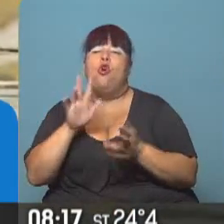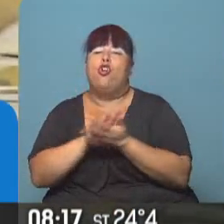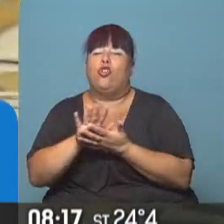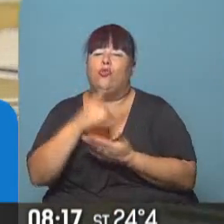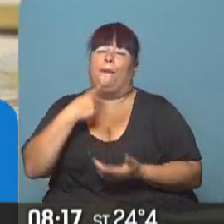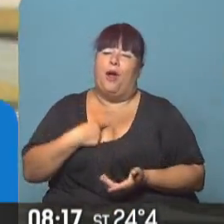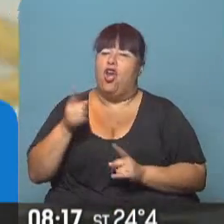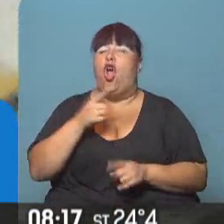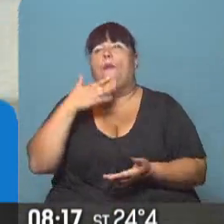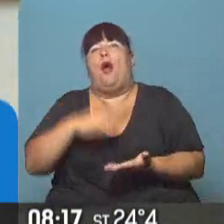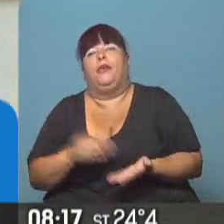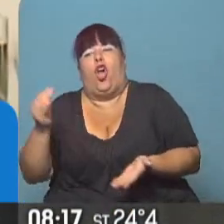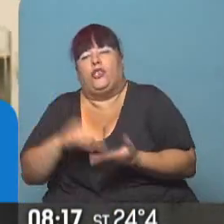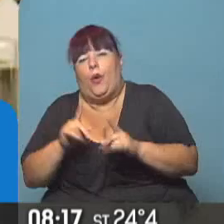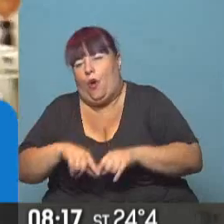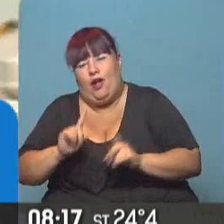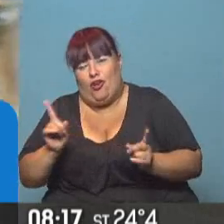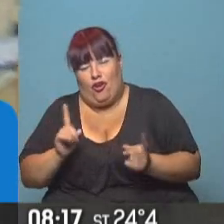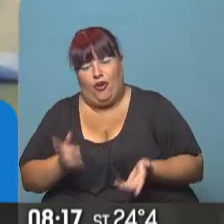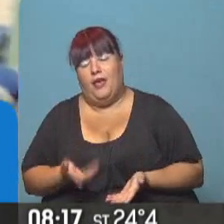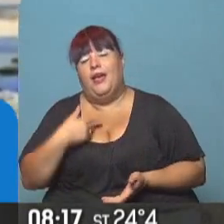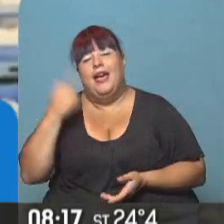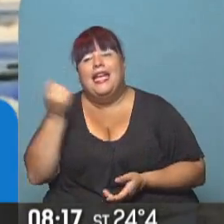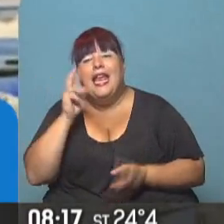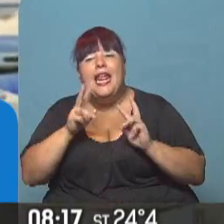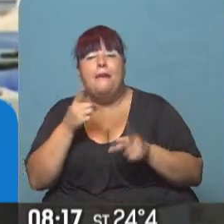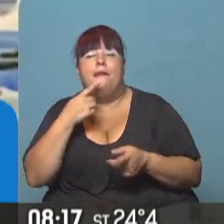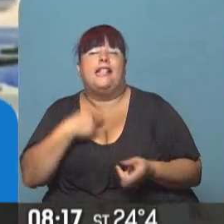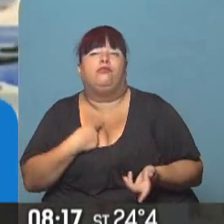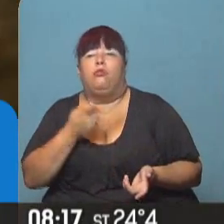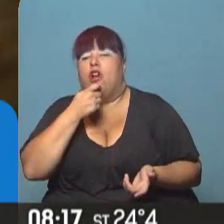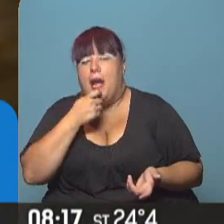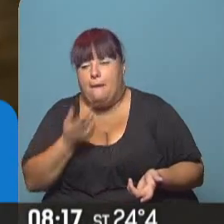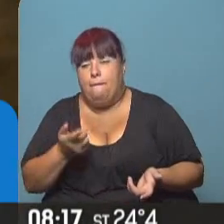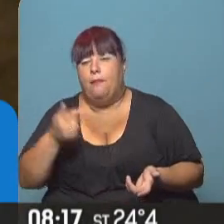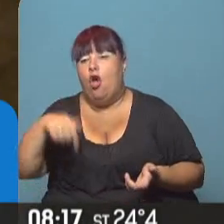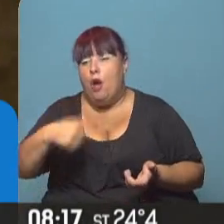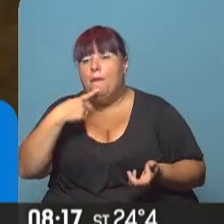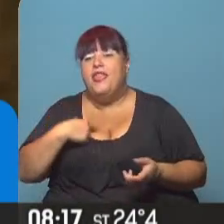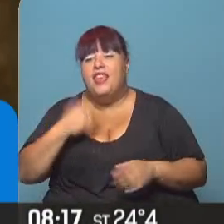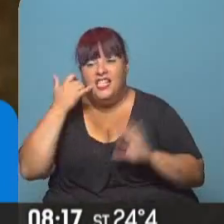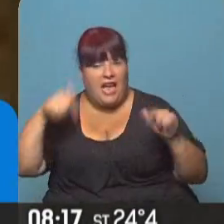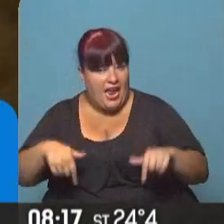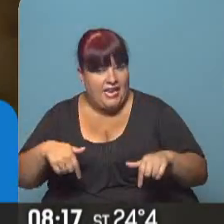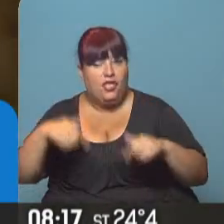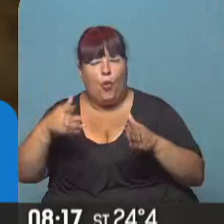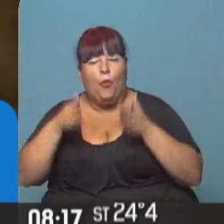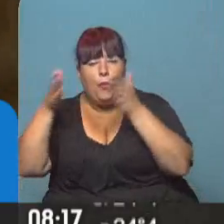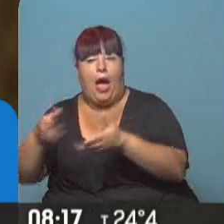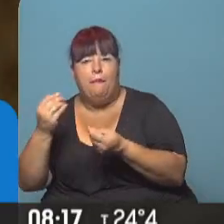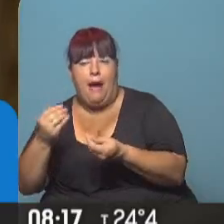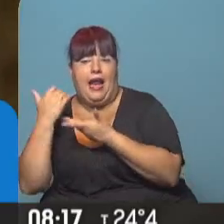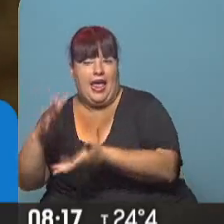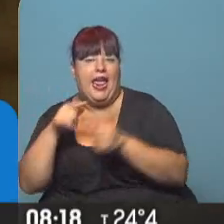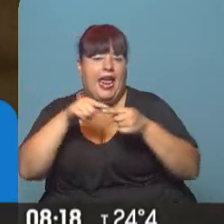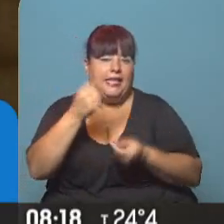no porque nos prometan otra vez lo mismo. Veníamos respuesta, por ejemplo, de que hoy nos digan ya esto tenemos para la